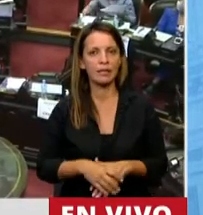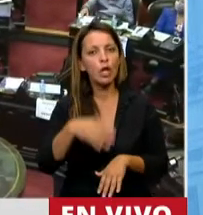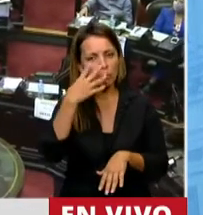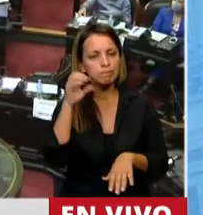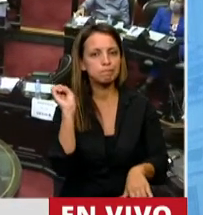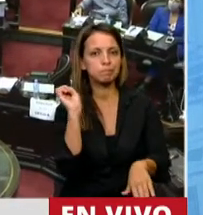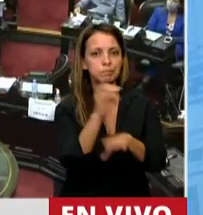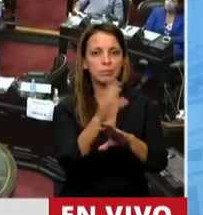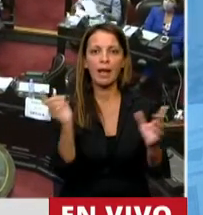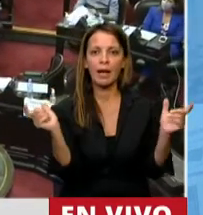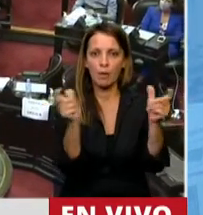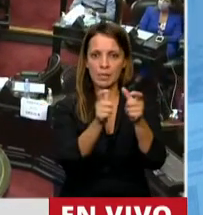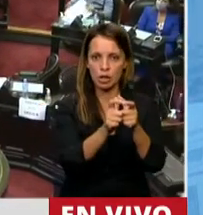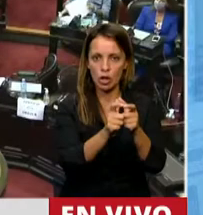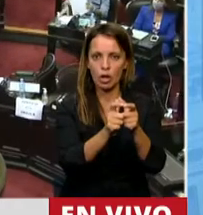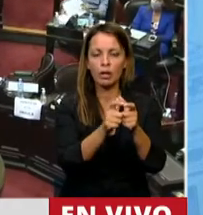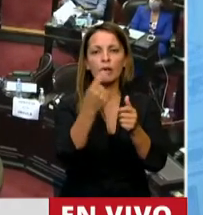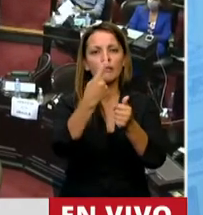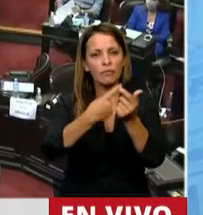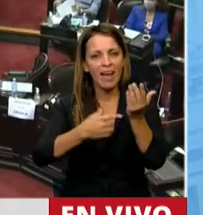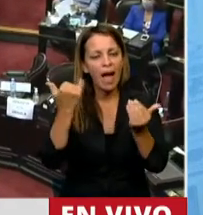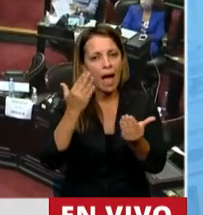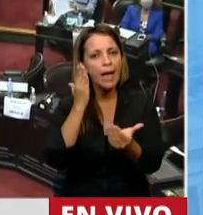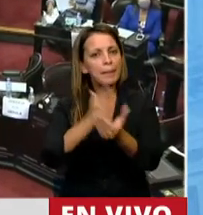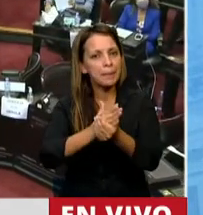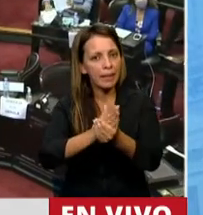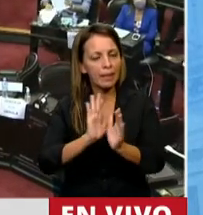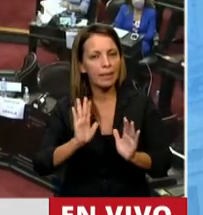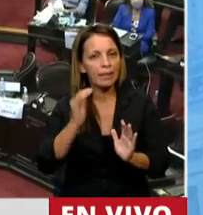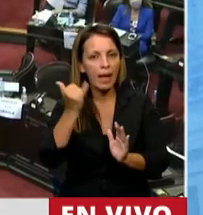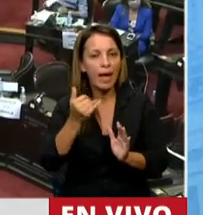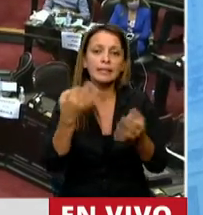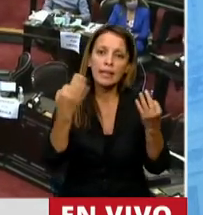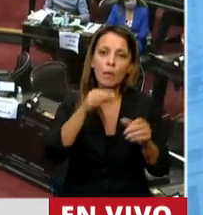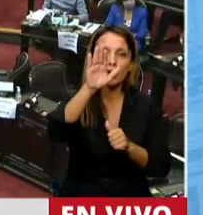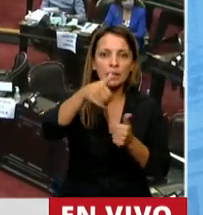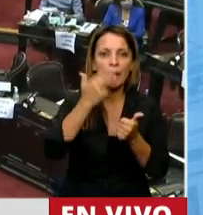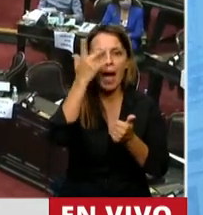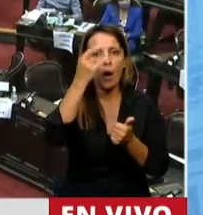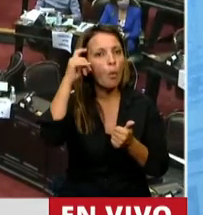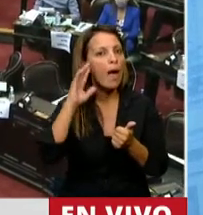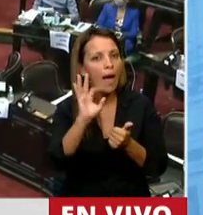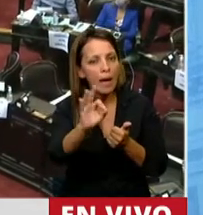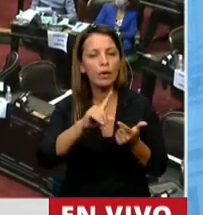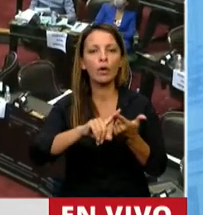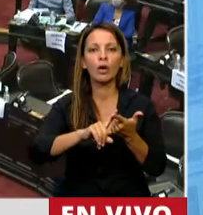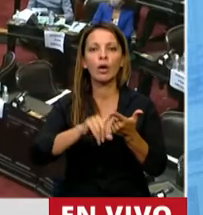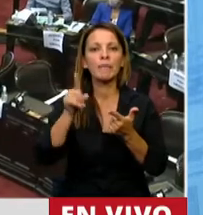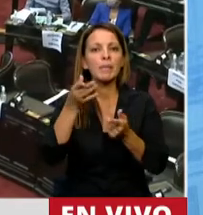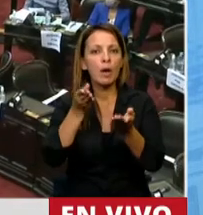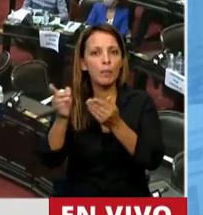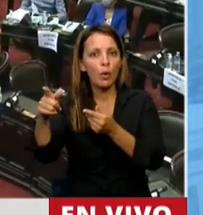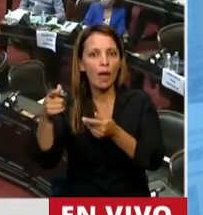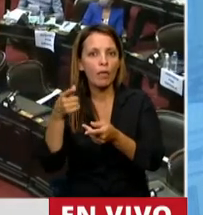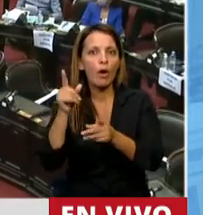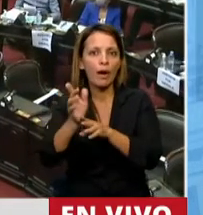la comisión, señora Presidenta, de toda la documentación, porque sería bueno que lo cite a Huergo, que lo cite al procurador, que le hizo